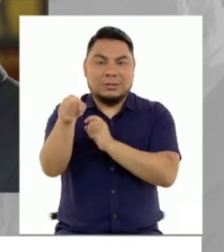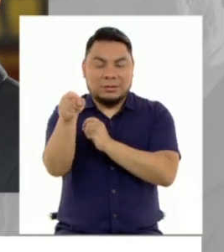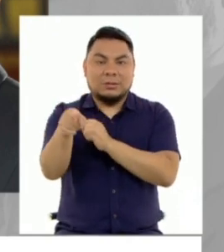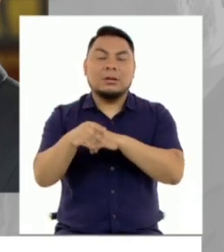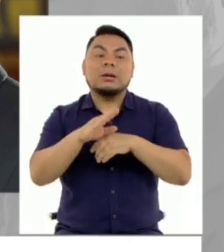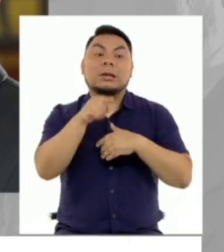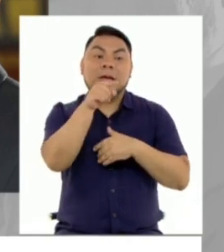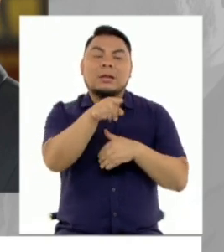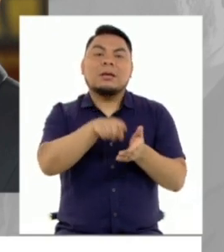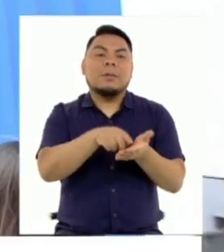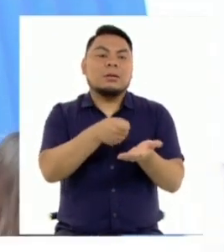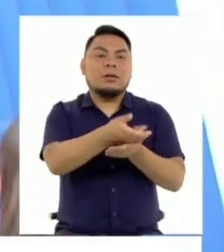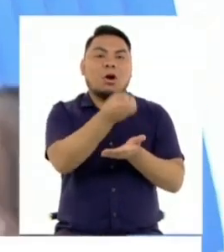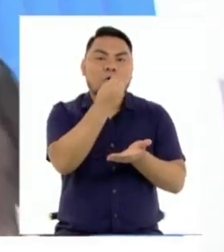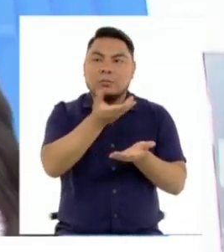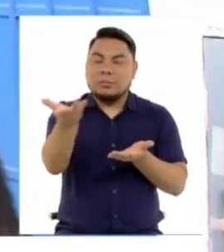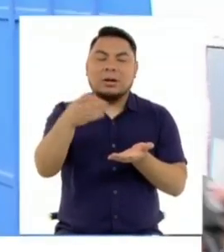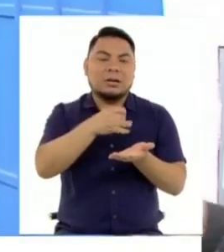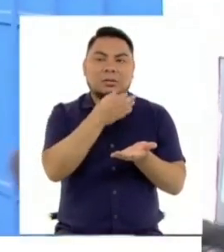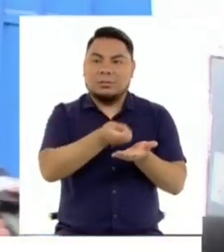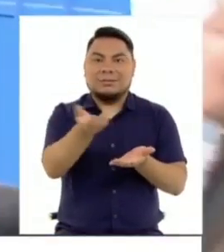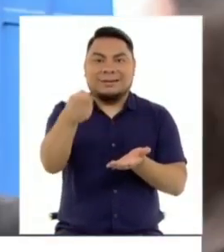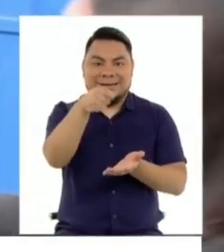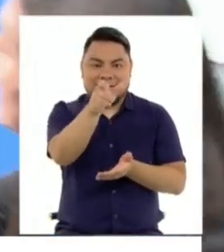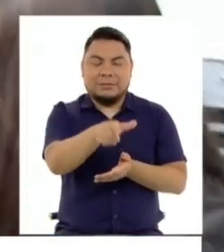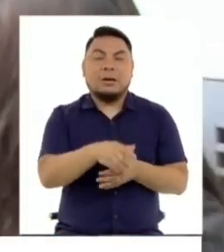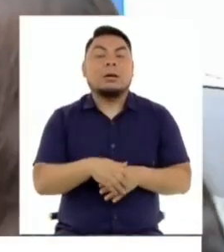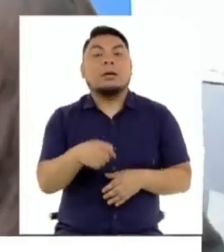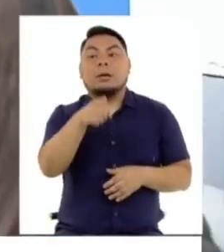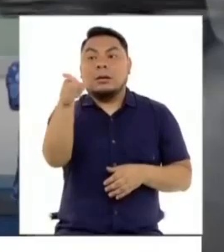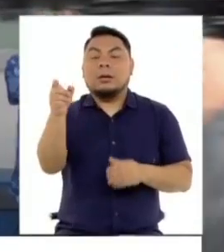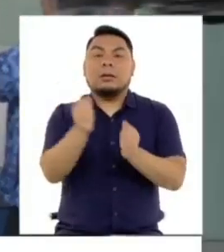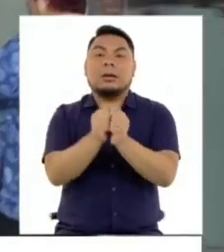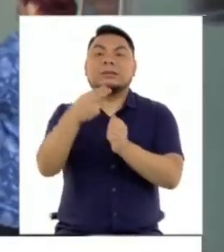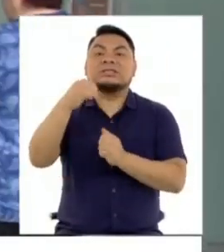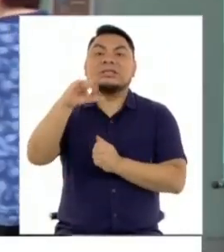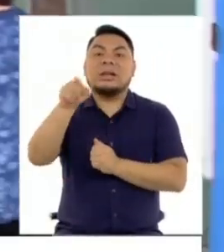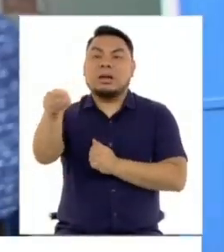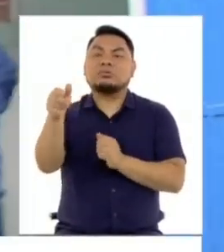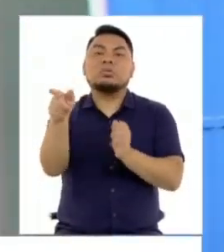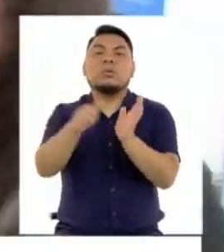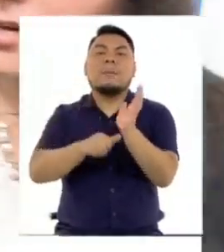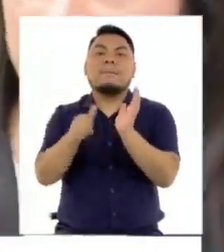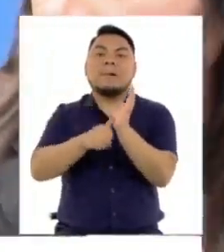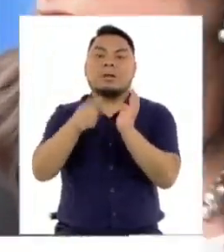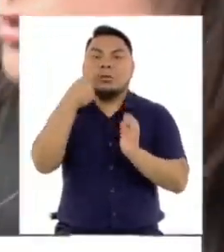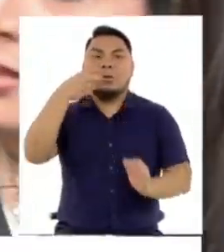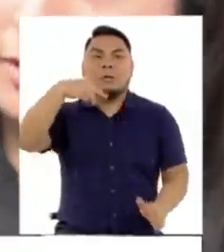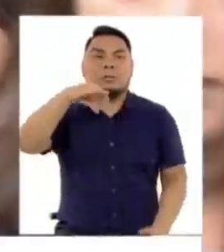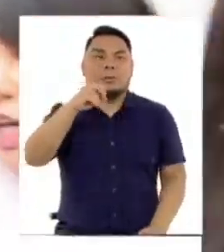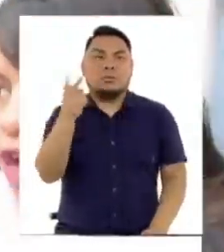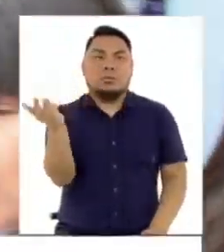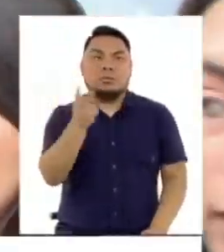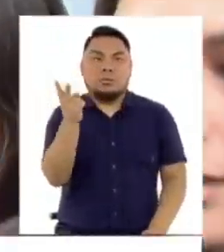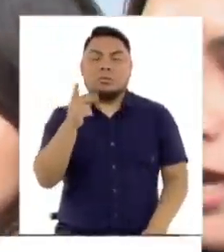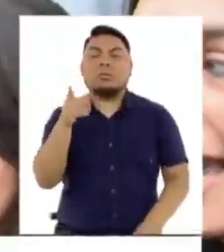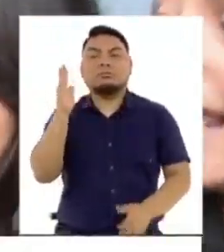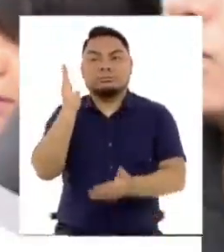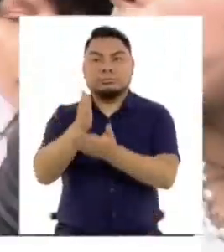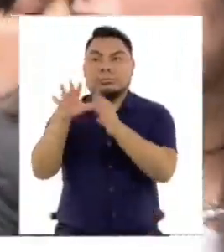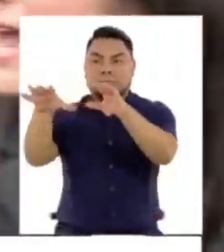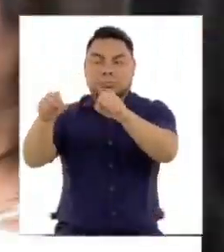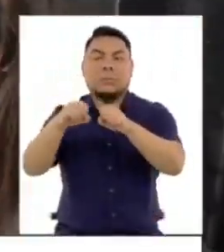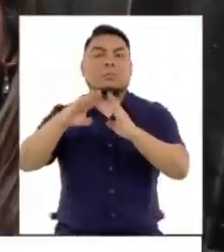de medicinas y alimentos. Junto a Sheila Villarreyes fue detenido su hermano Marco Augusto. Ambos fueron puestos a disposición